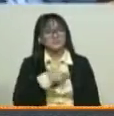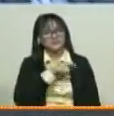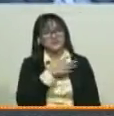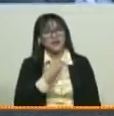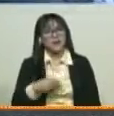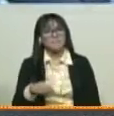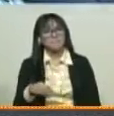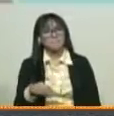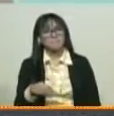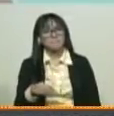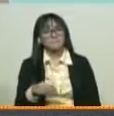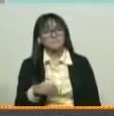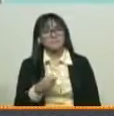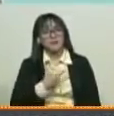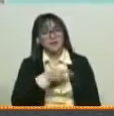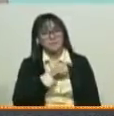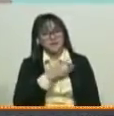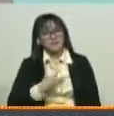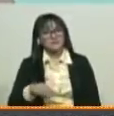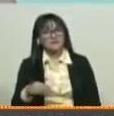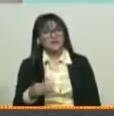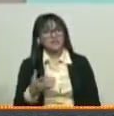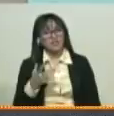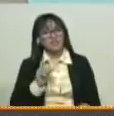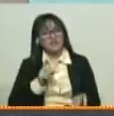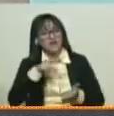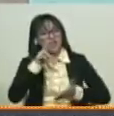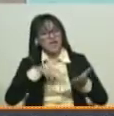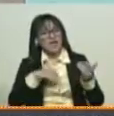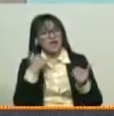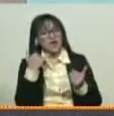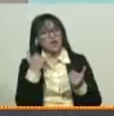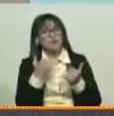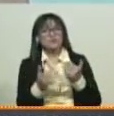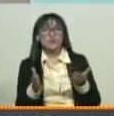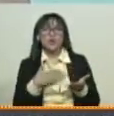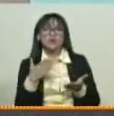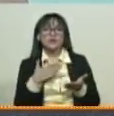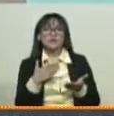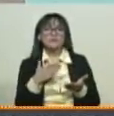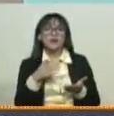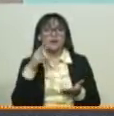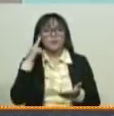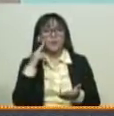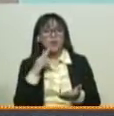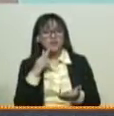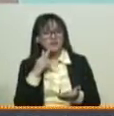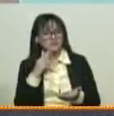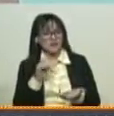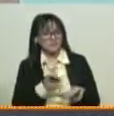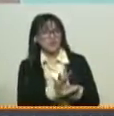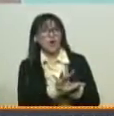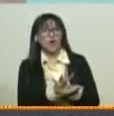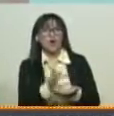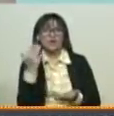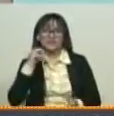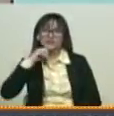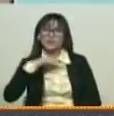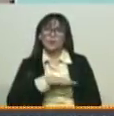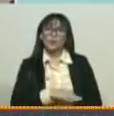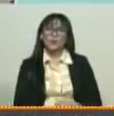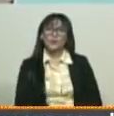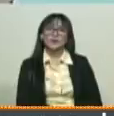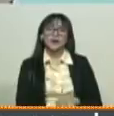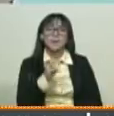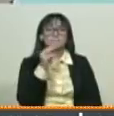vez en cuando a Pablo Morillo, no es que se llamaba, el último de los generales que Bolívar se lo echó en caldo en Ñame. Pablo Morillo, cuando